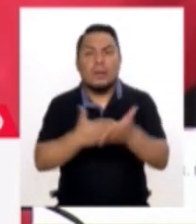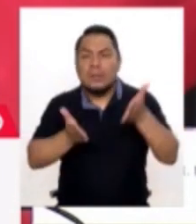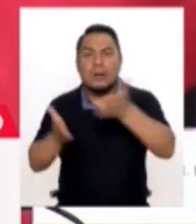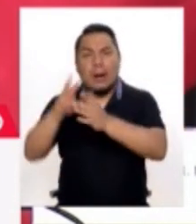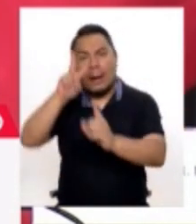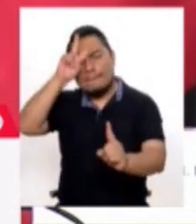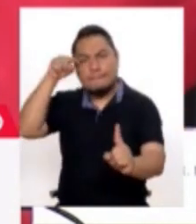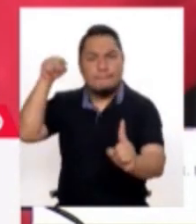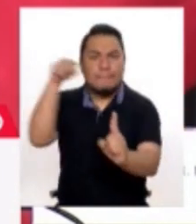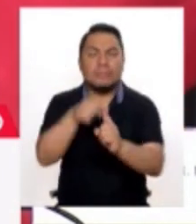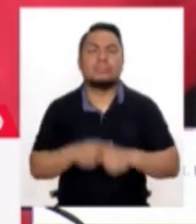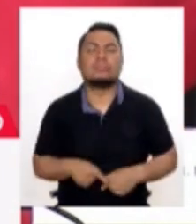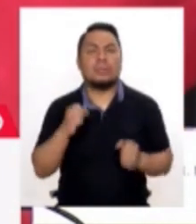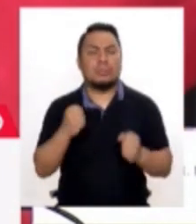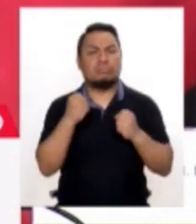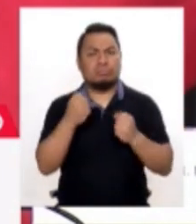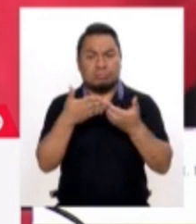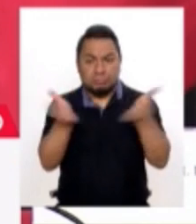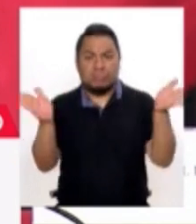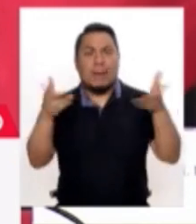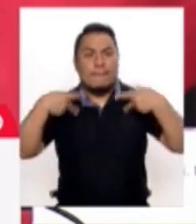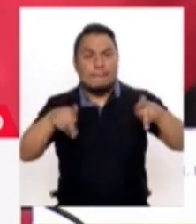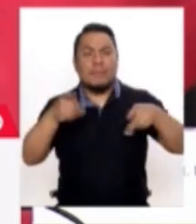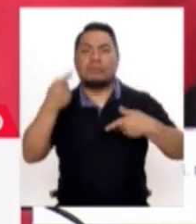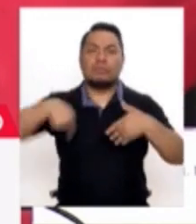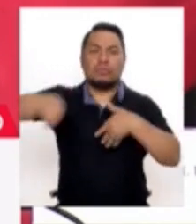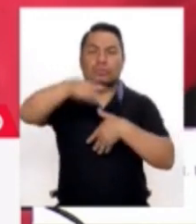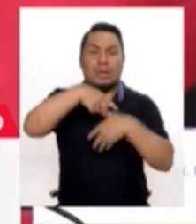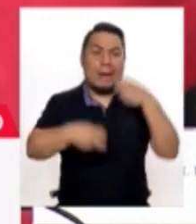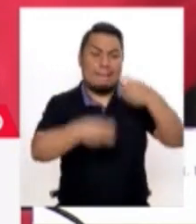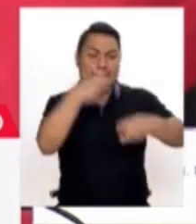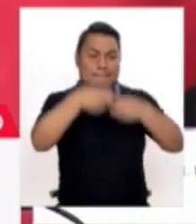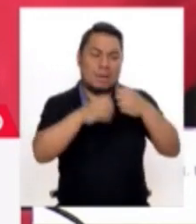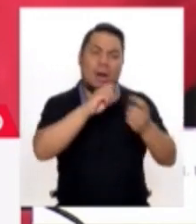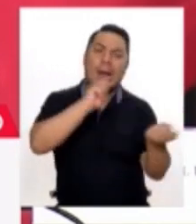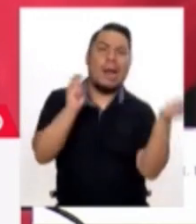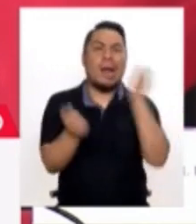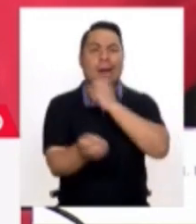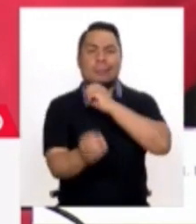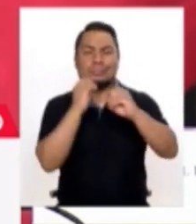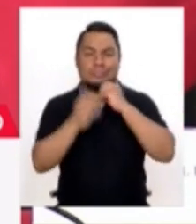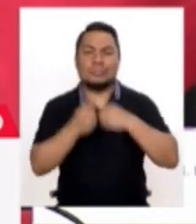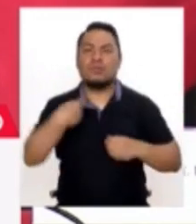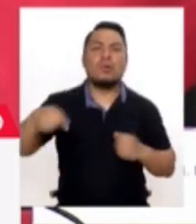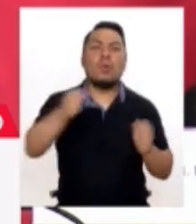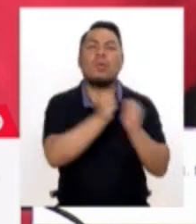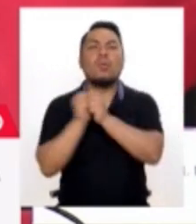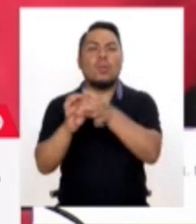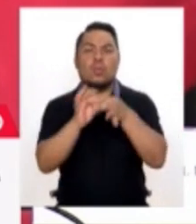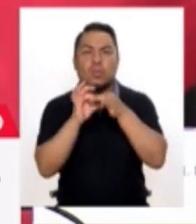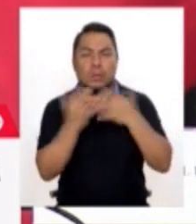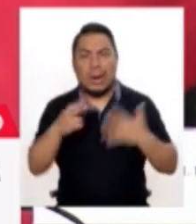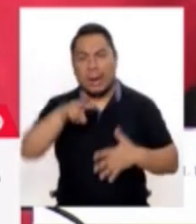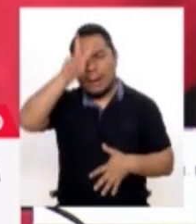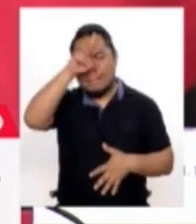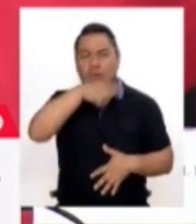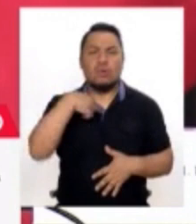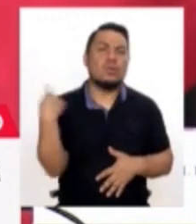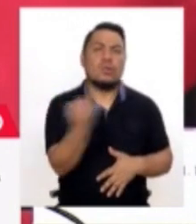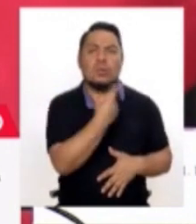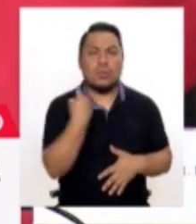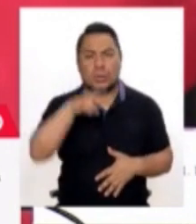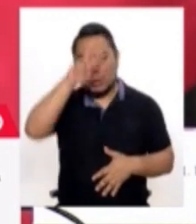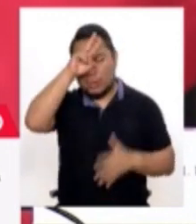el país, una puerta que nos permita salir de la crisis y construir juntos el Perú que